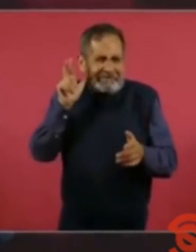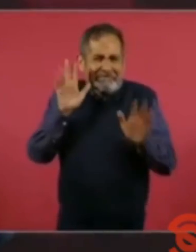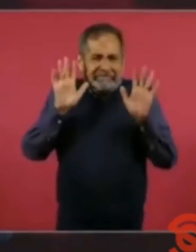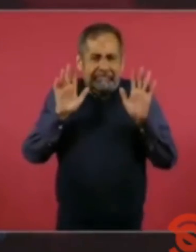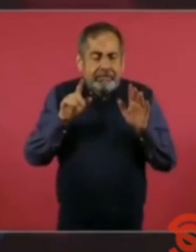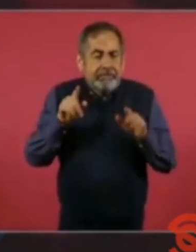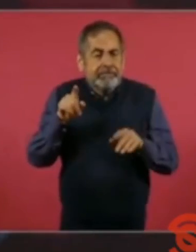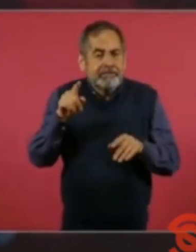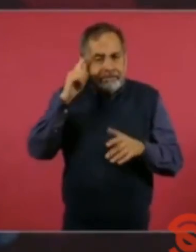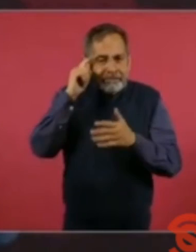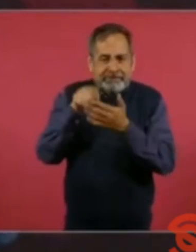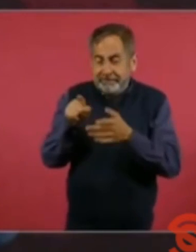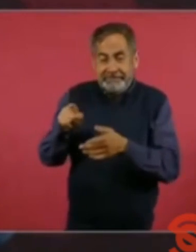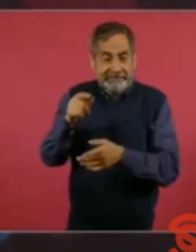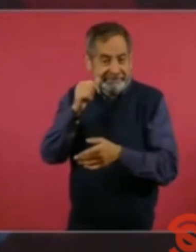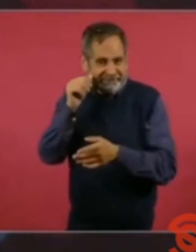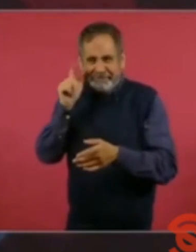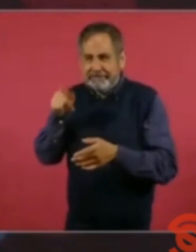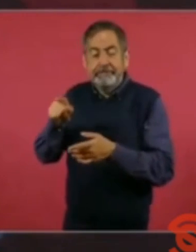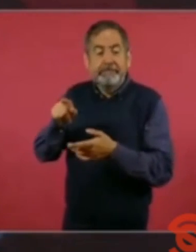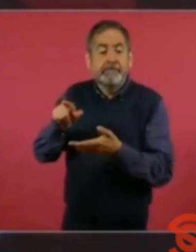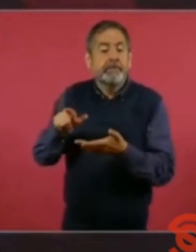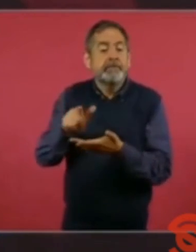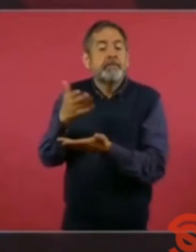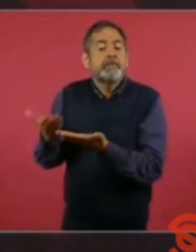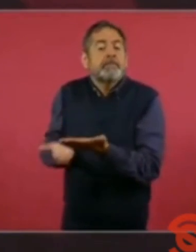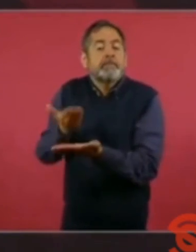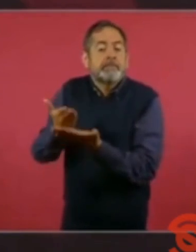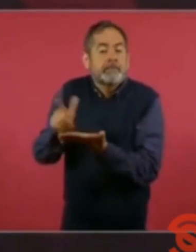y hasta lo felicito